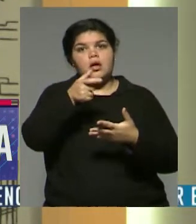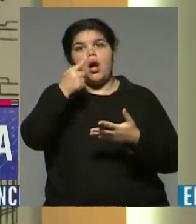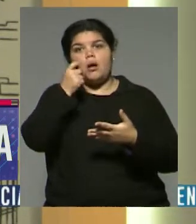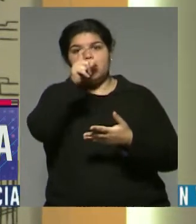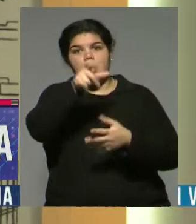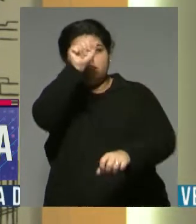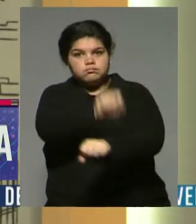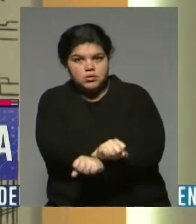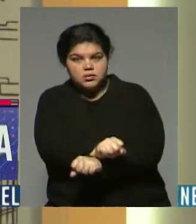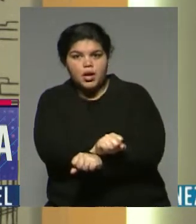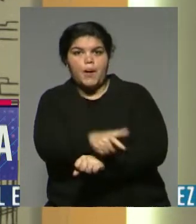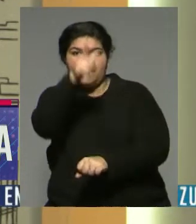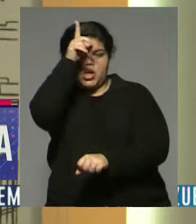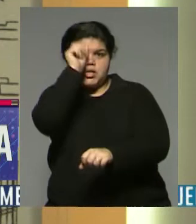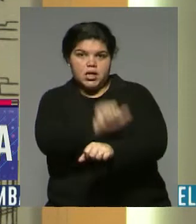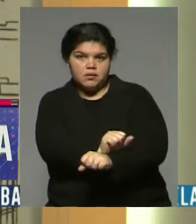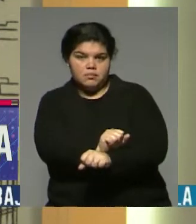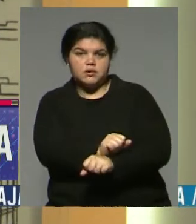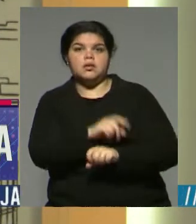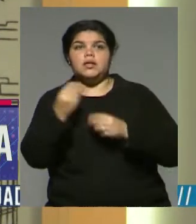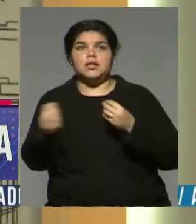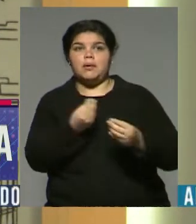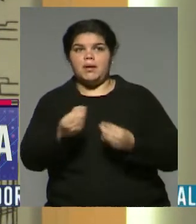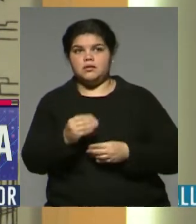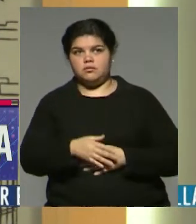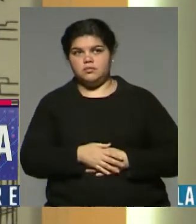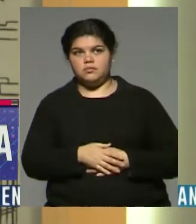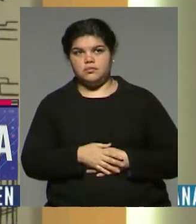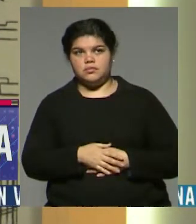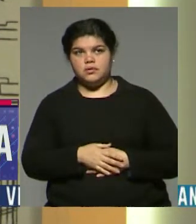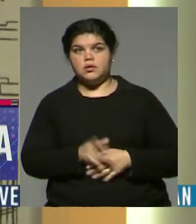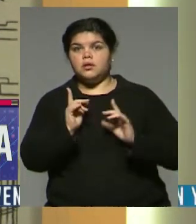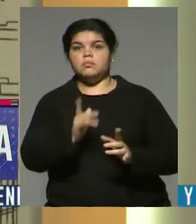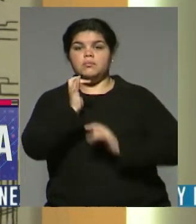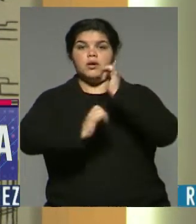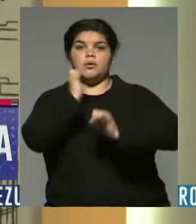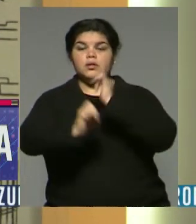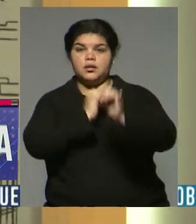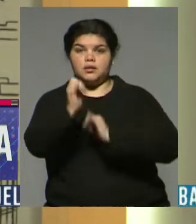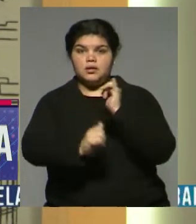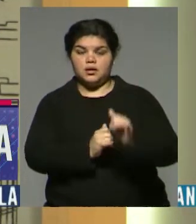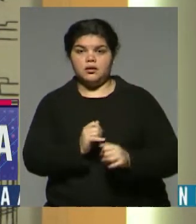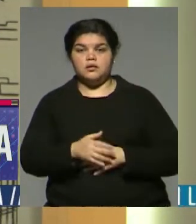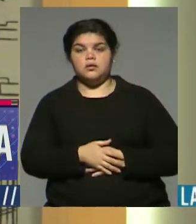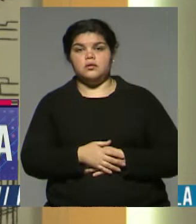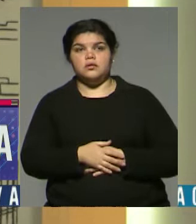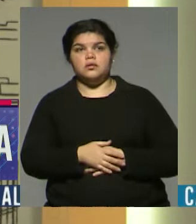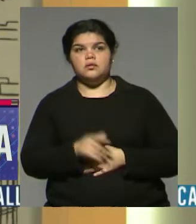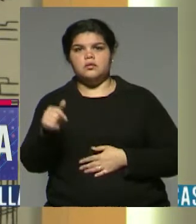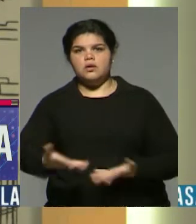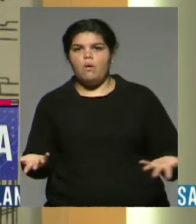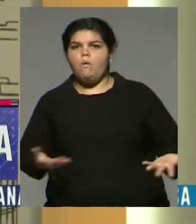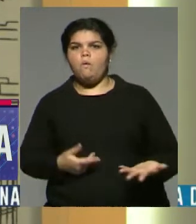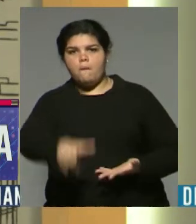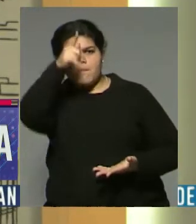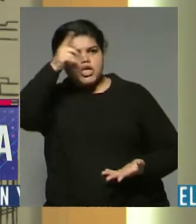Petean Pocoví por la policía. Lo que dijo, lo que decían, ¿no? En realidad, según palabras también de Petean Pocoví en ese momento, ¿cómo no maté a todos los